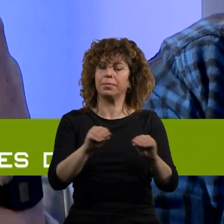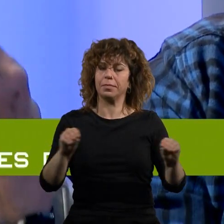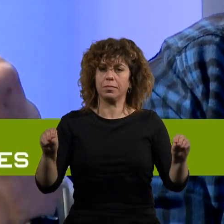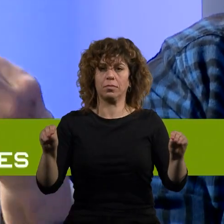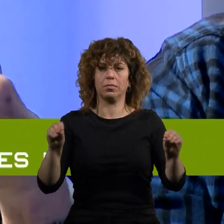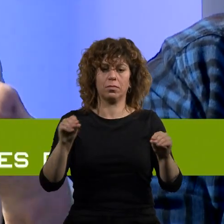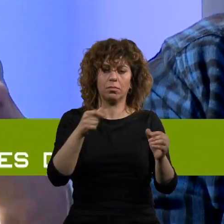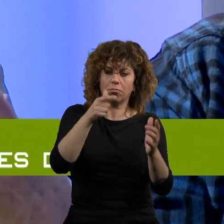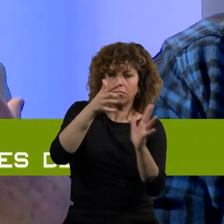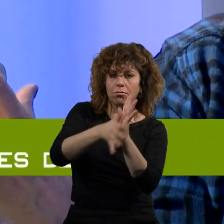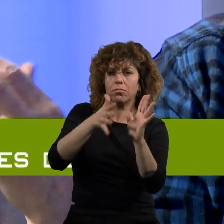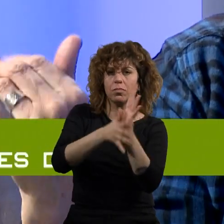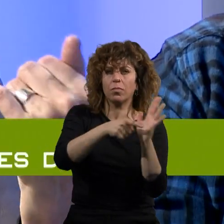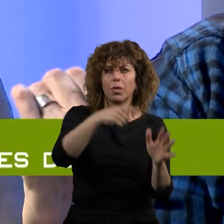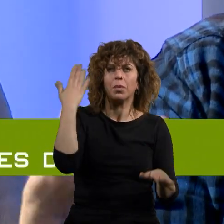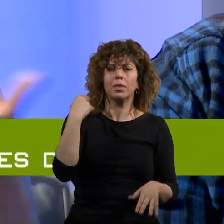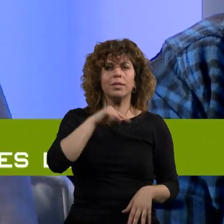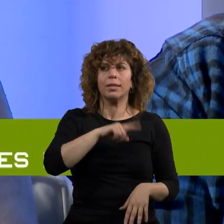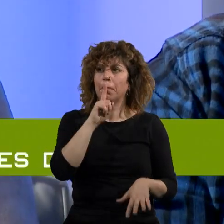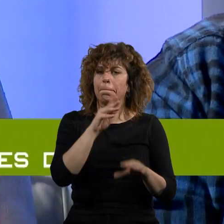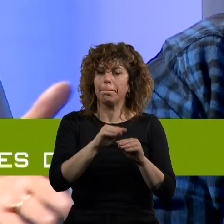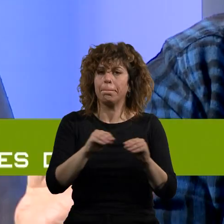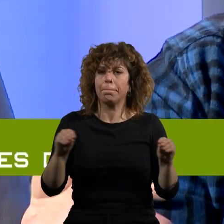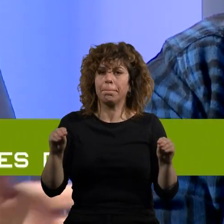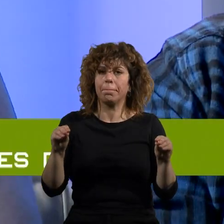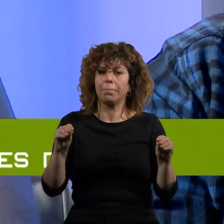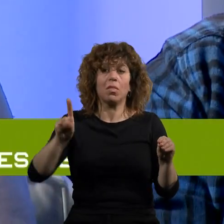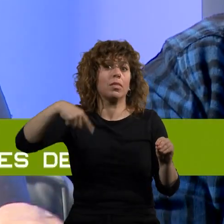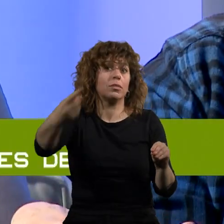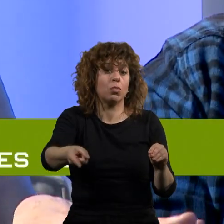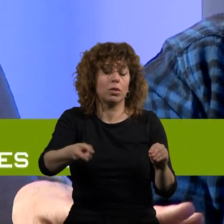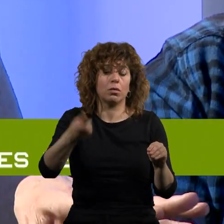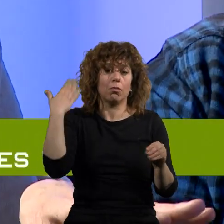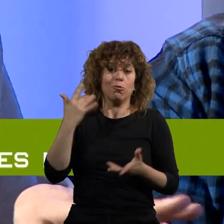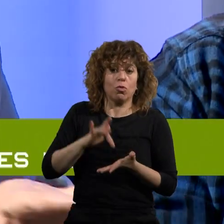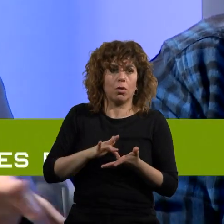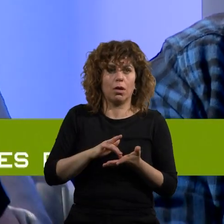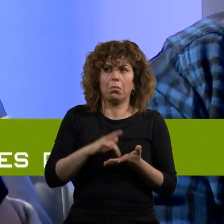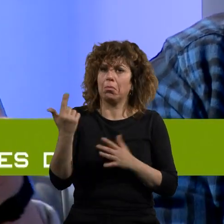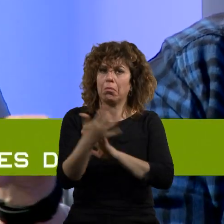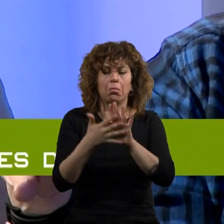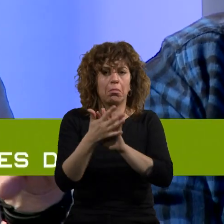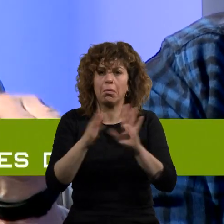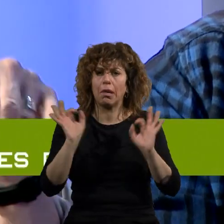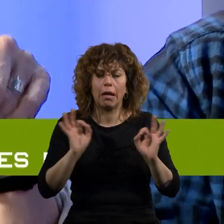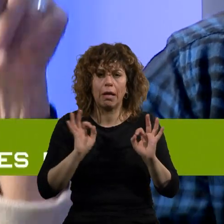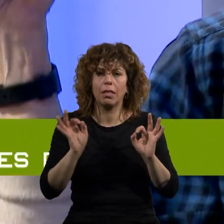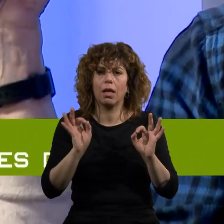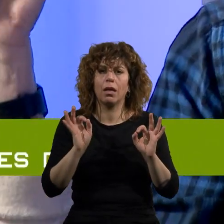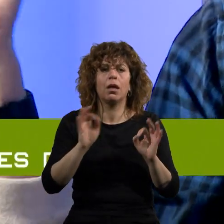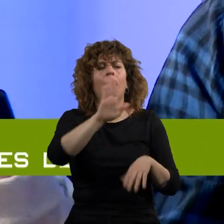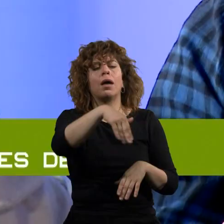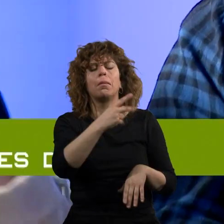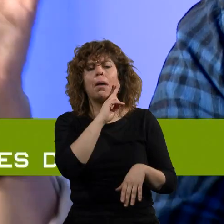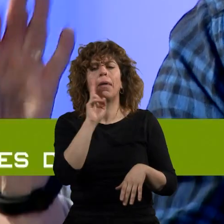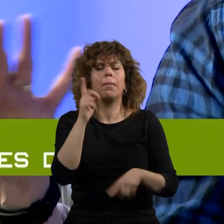de ese silencio que él sintió. Claro, a posteriori, en ese momento veía que aquí no se hablaba nunca de nada, nunca decían nada. Cuando, oye madre,